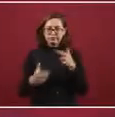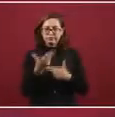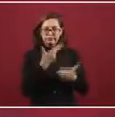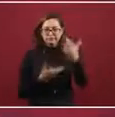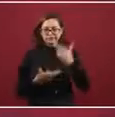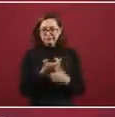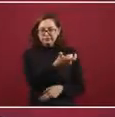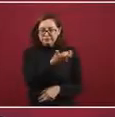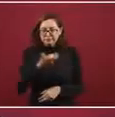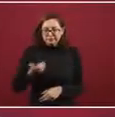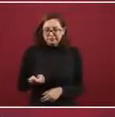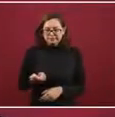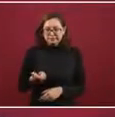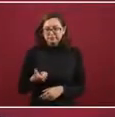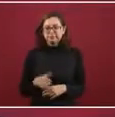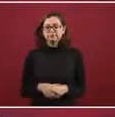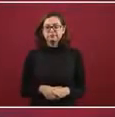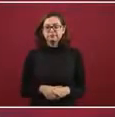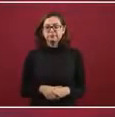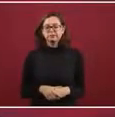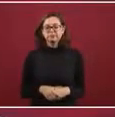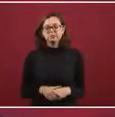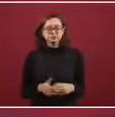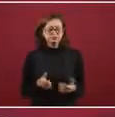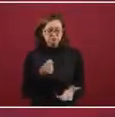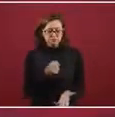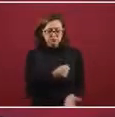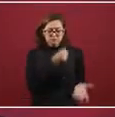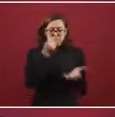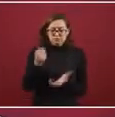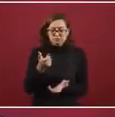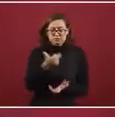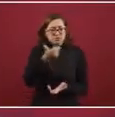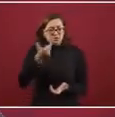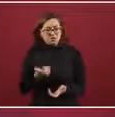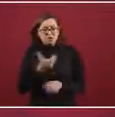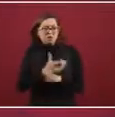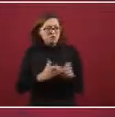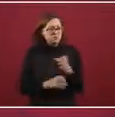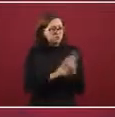y puestos a disposición para otros fines.